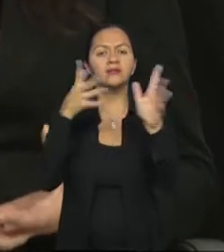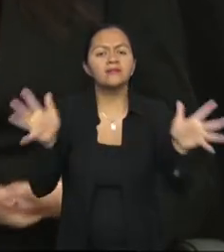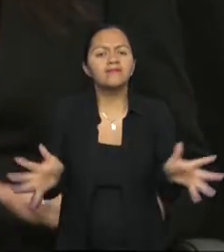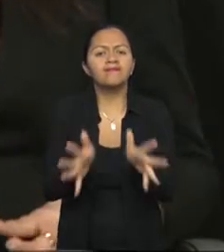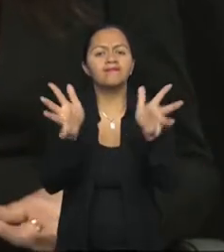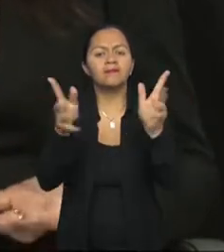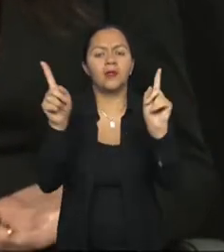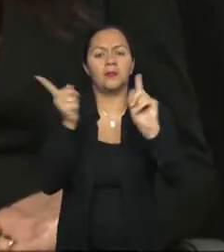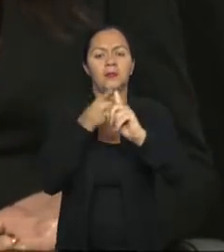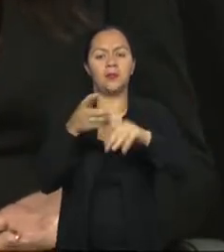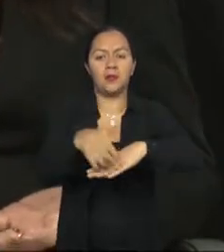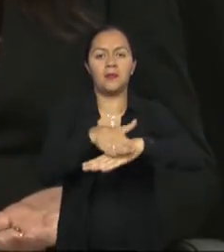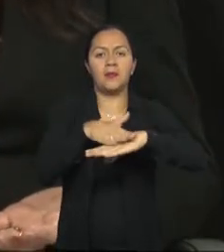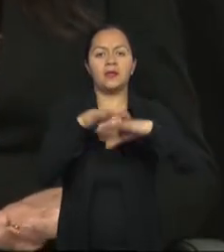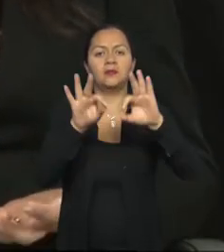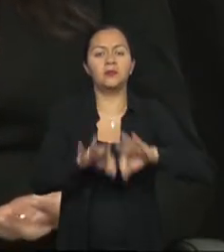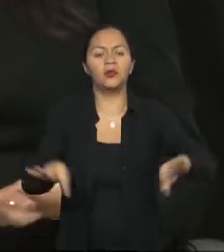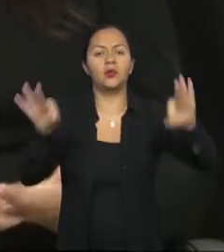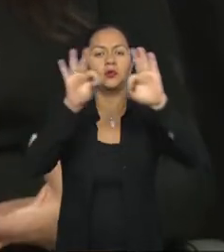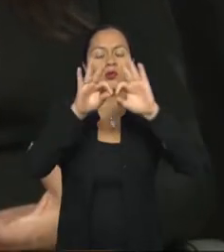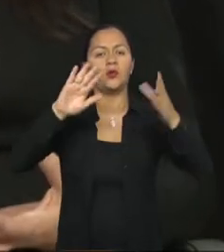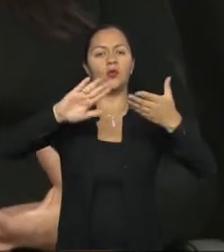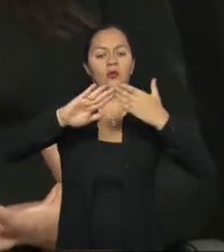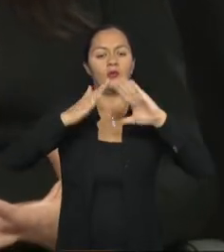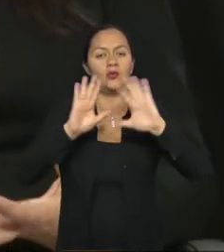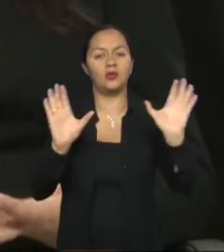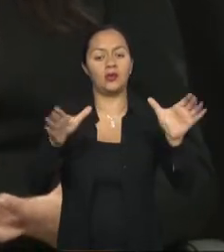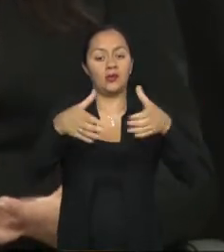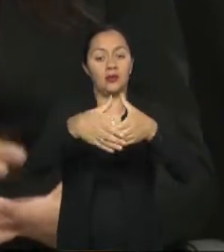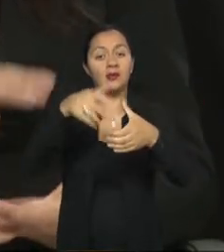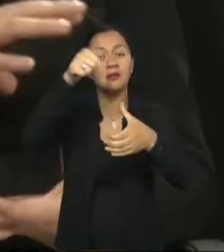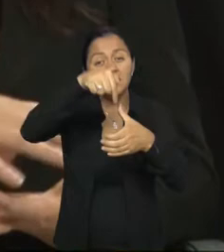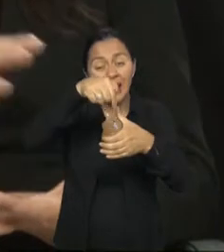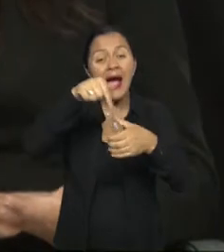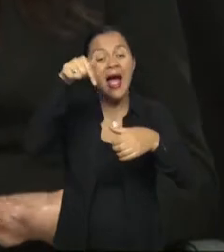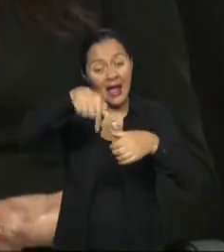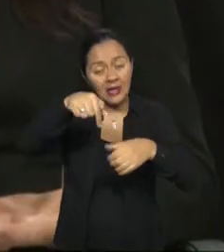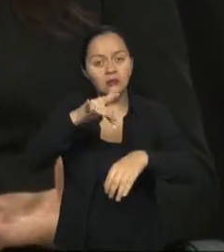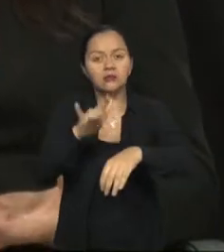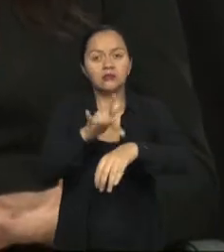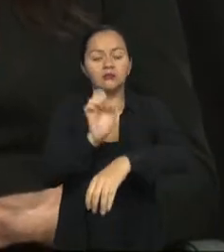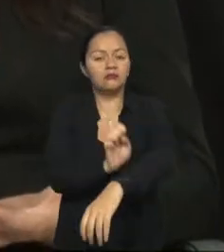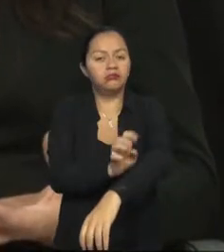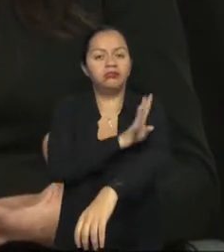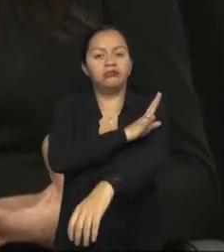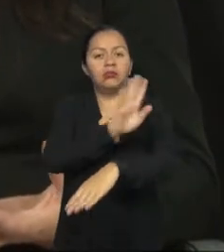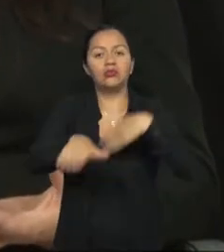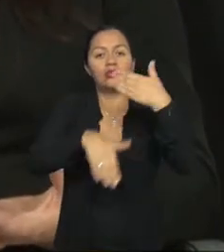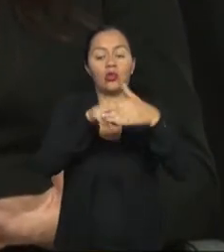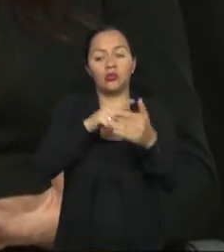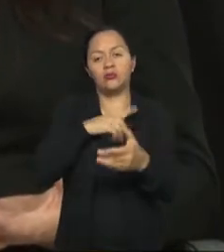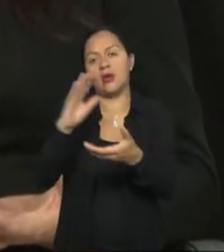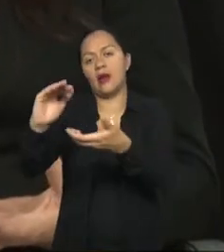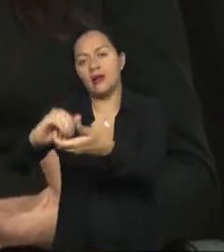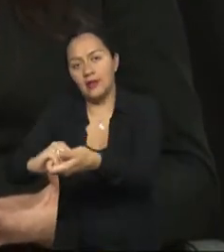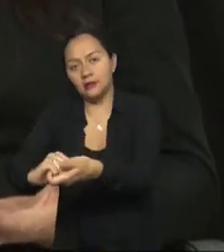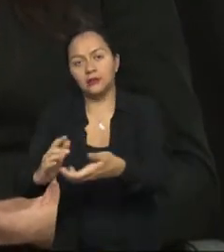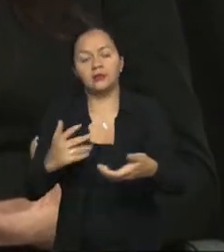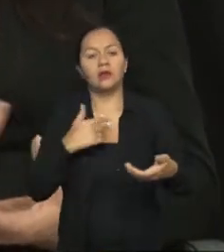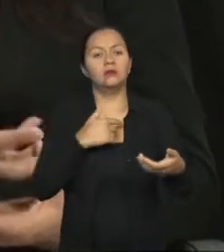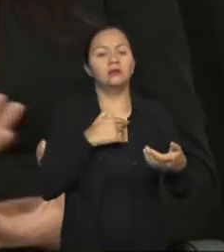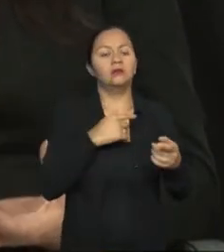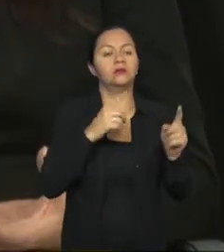eso desde la base, desde la comunidad. Porque en la comunidad tú sensibilizas a todos los actores, haces aliados, como tú